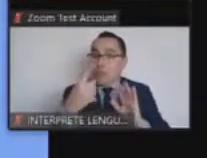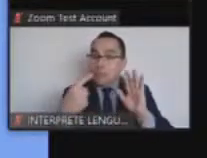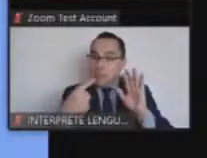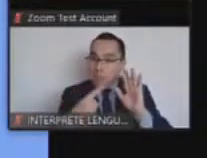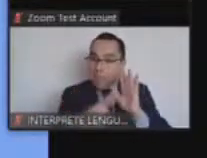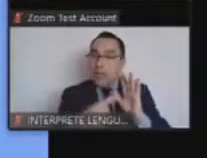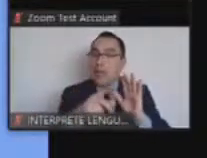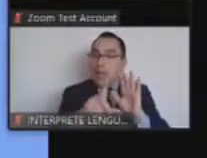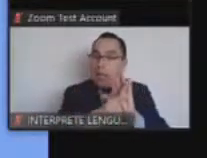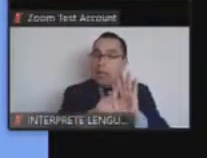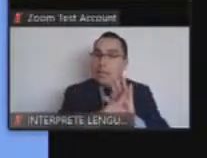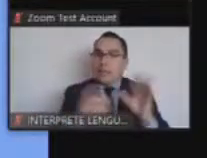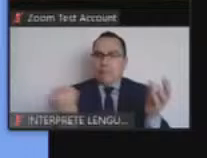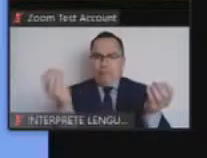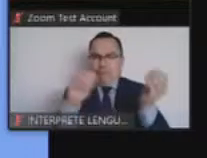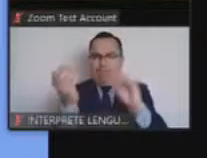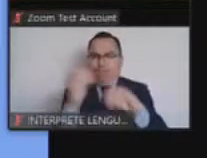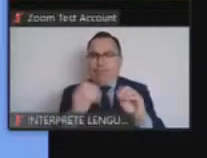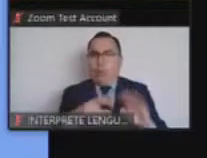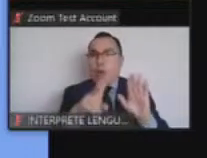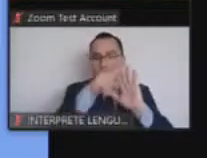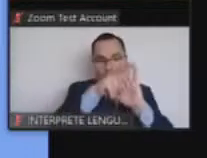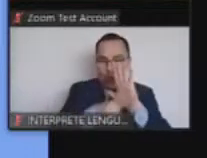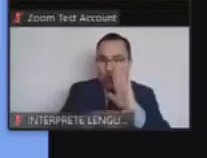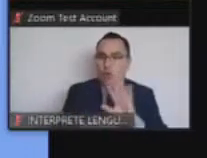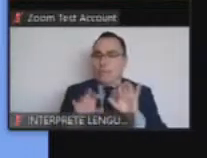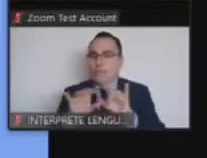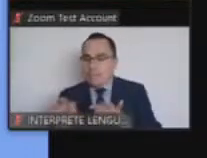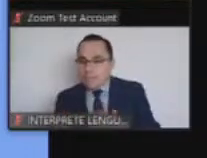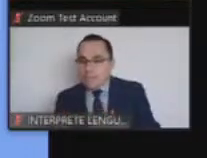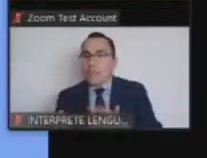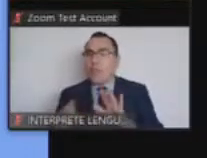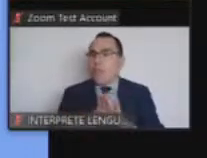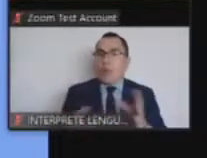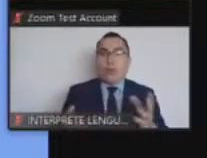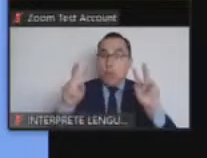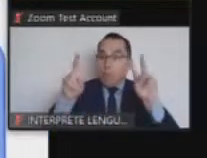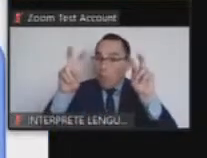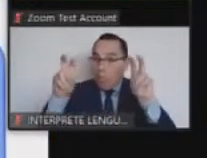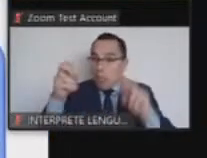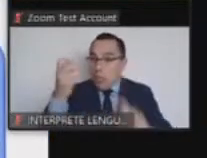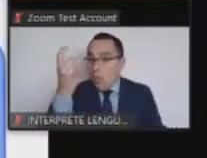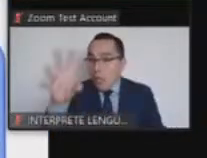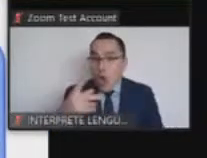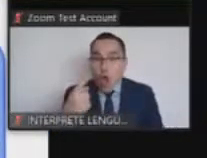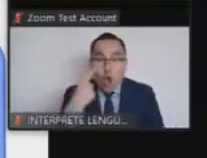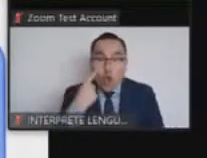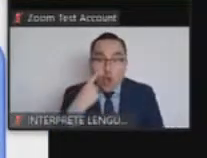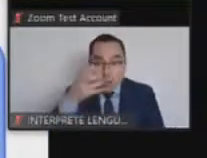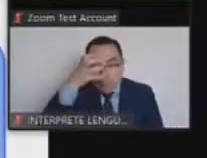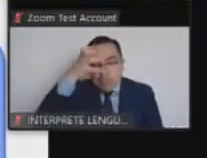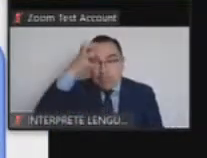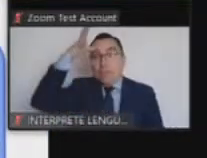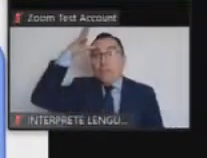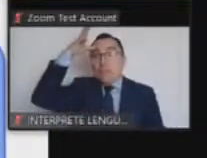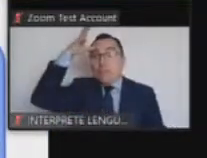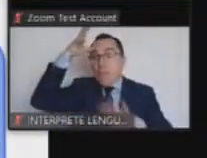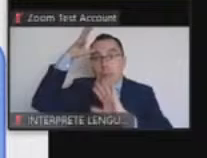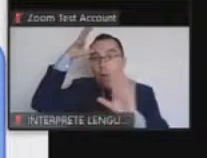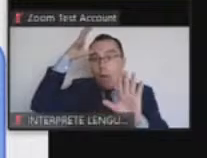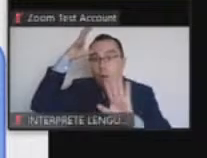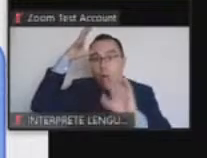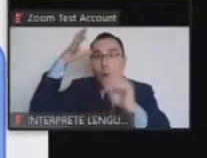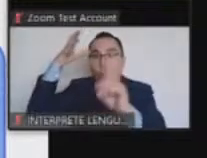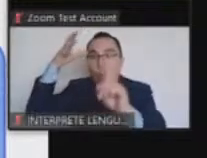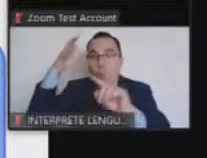de normas administrativas y, en consecuencia, no es solamente un tema de conocimiento, sino que también es un tema de